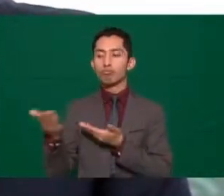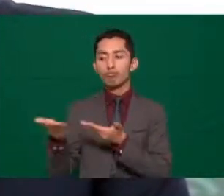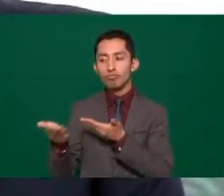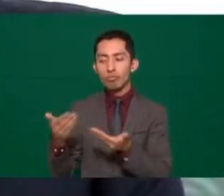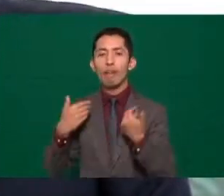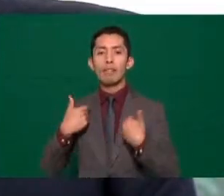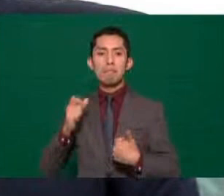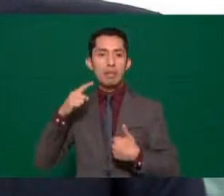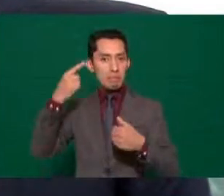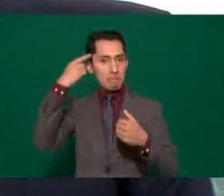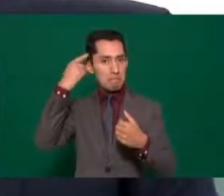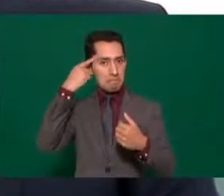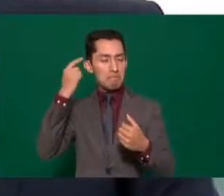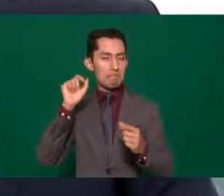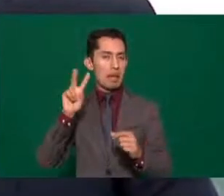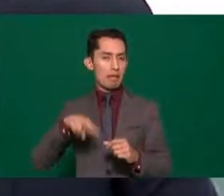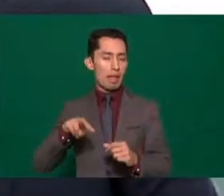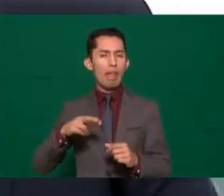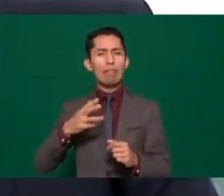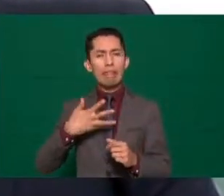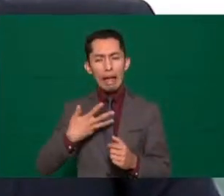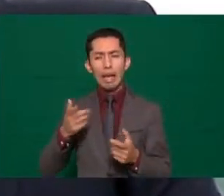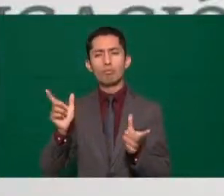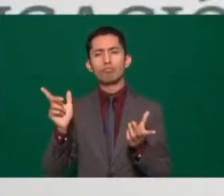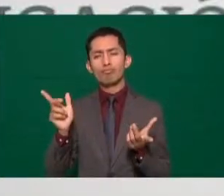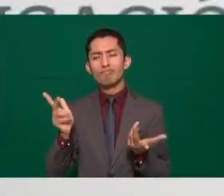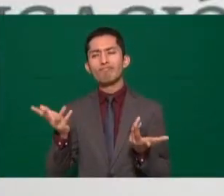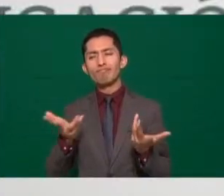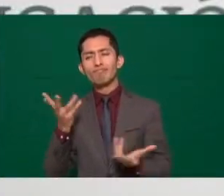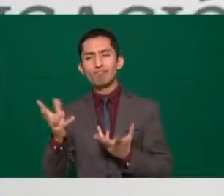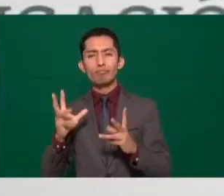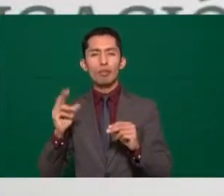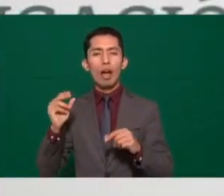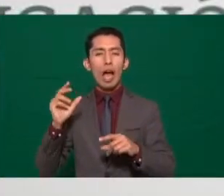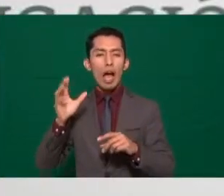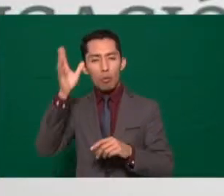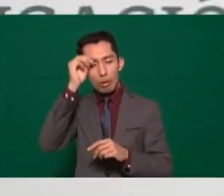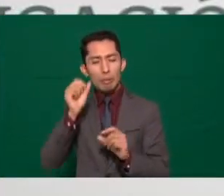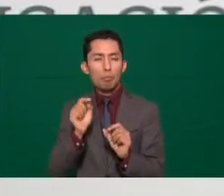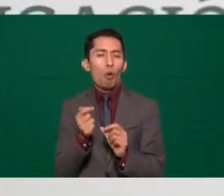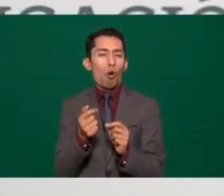Podemos tener diferencias. No